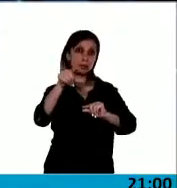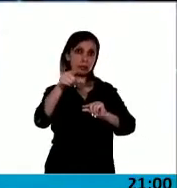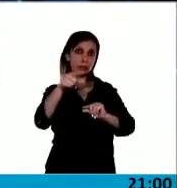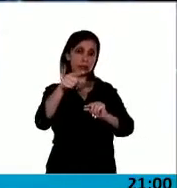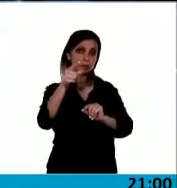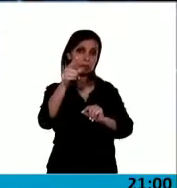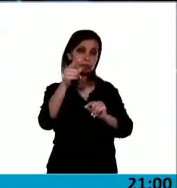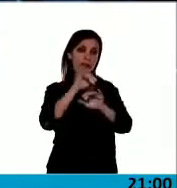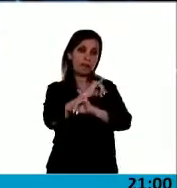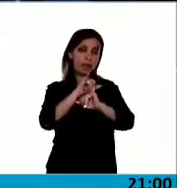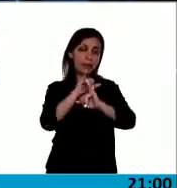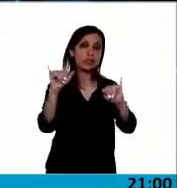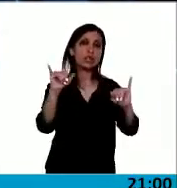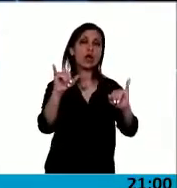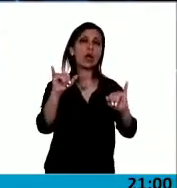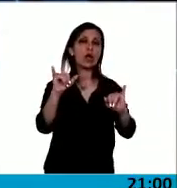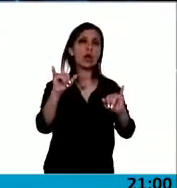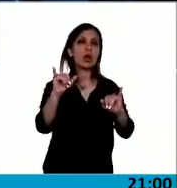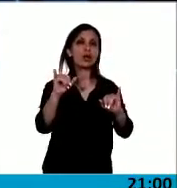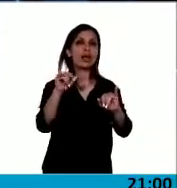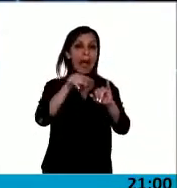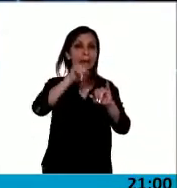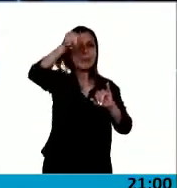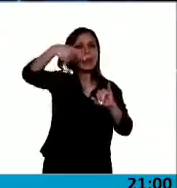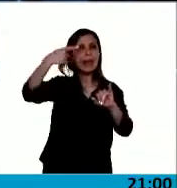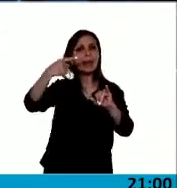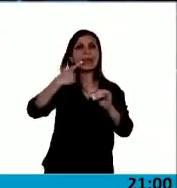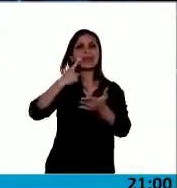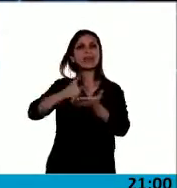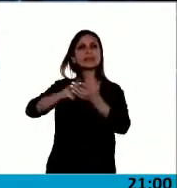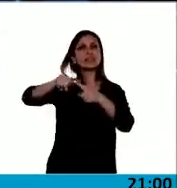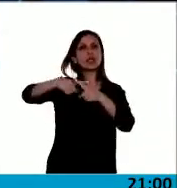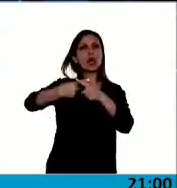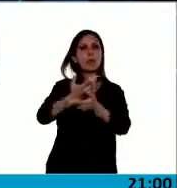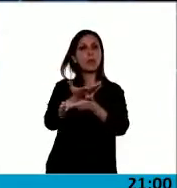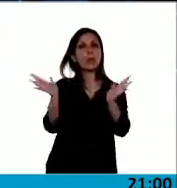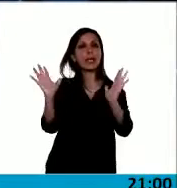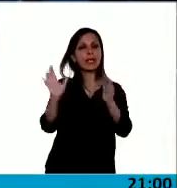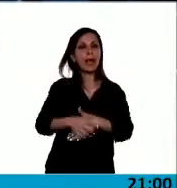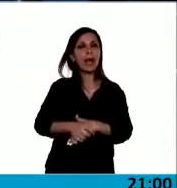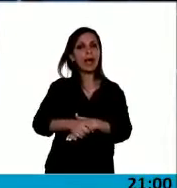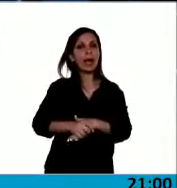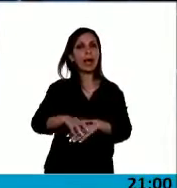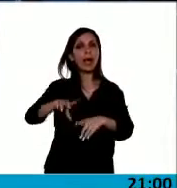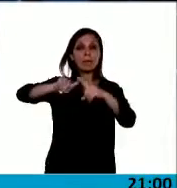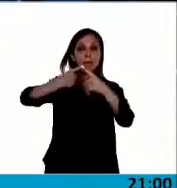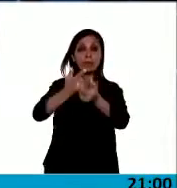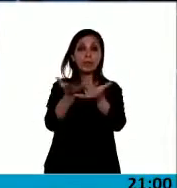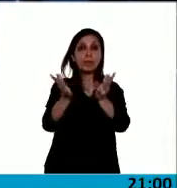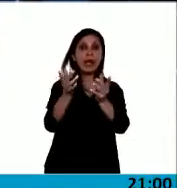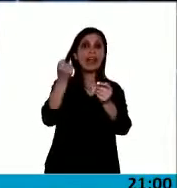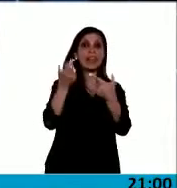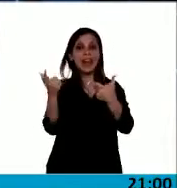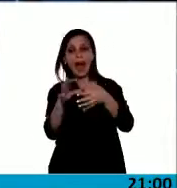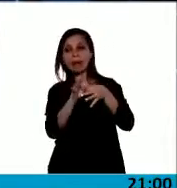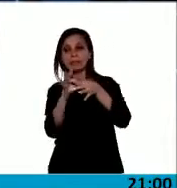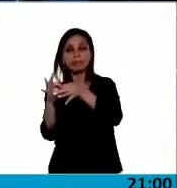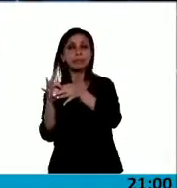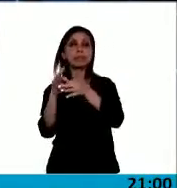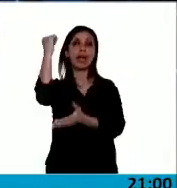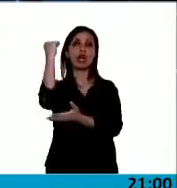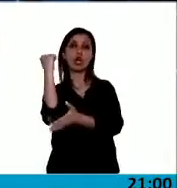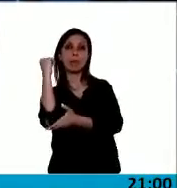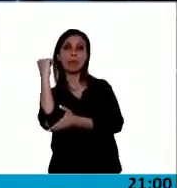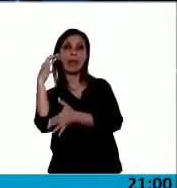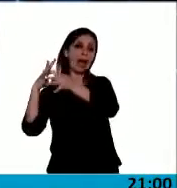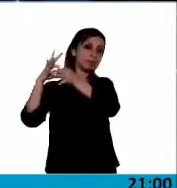esa información, se construye la política pública. Política pública que condiciona la economía, política pública que